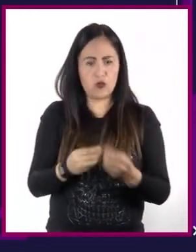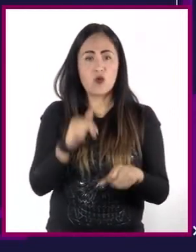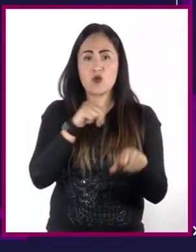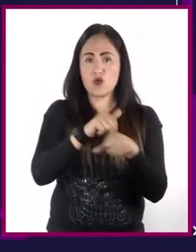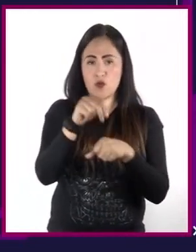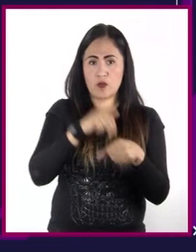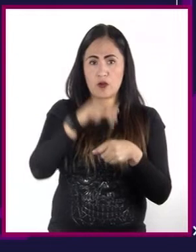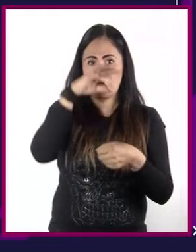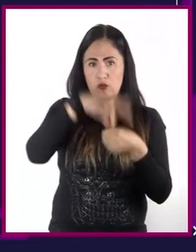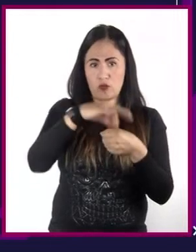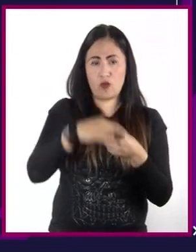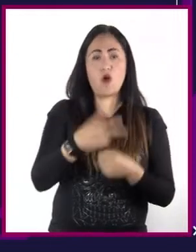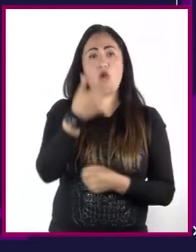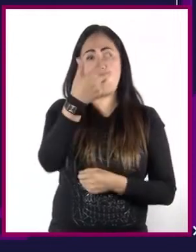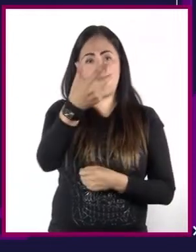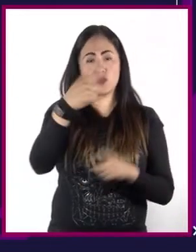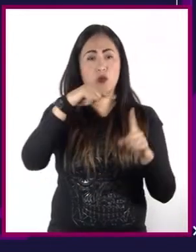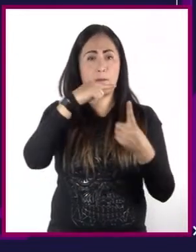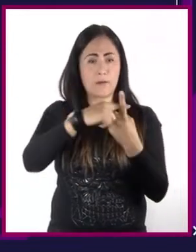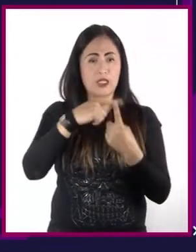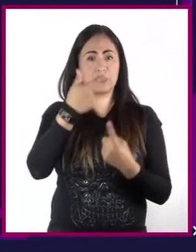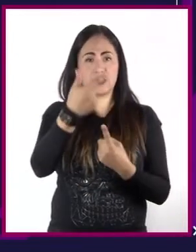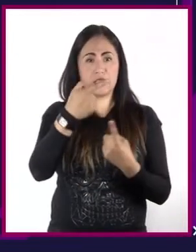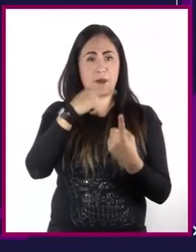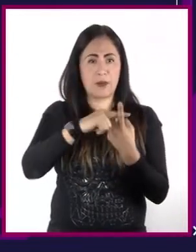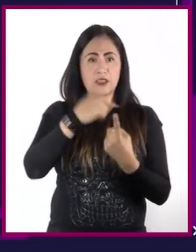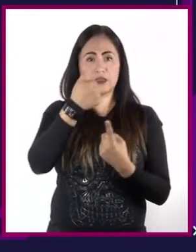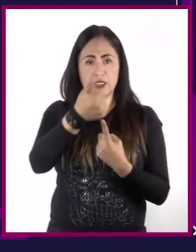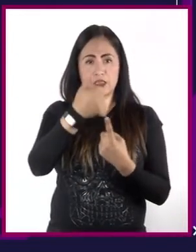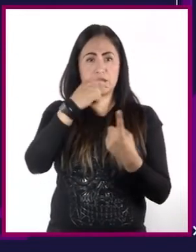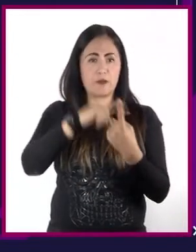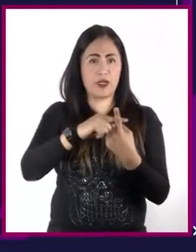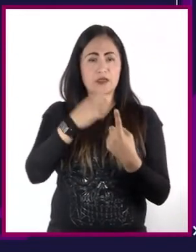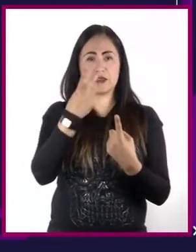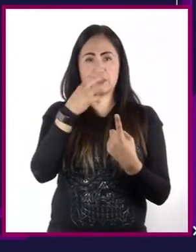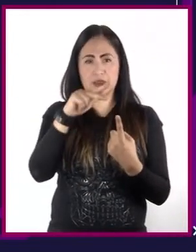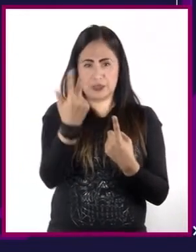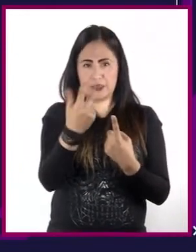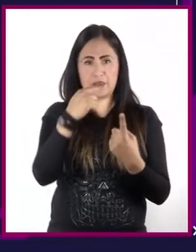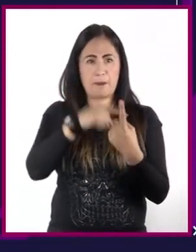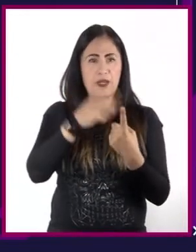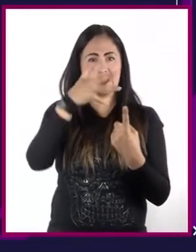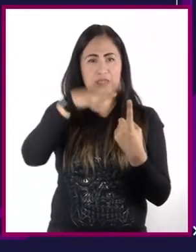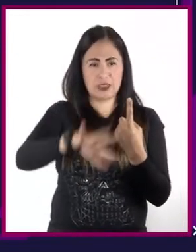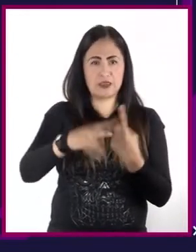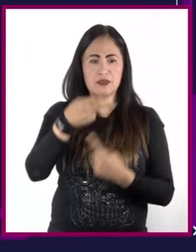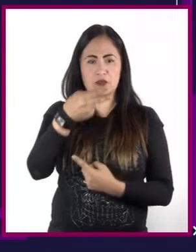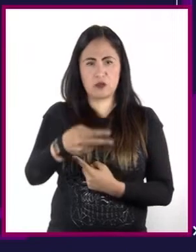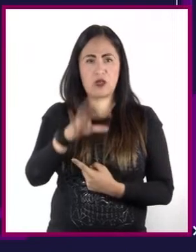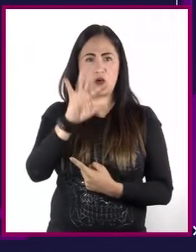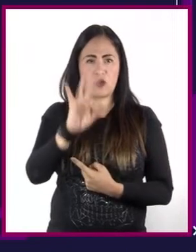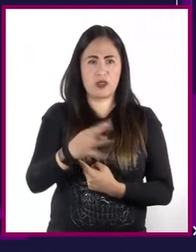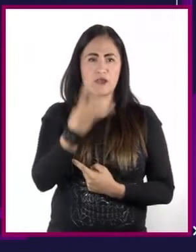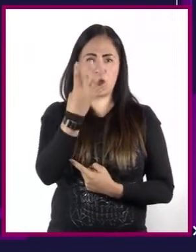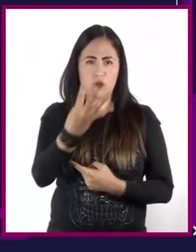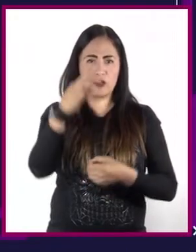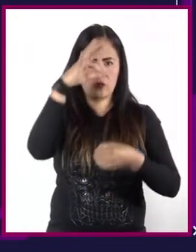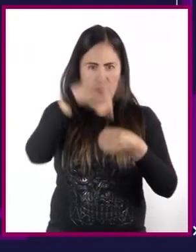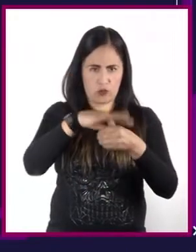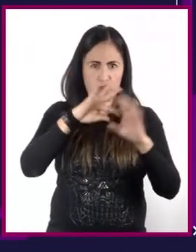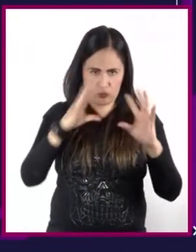votos es igual a 8 más 7 más 6 más 13 más 10 igual a 44